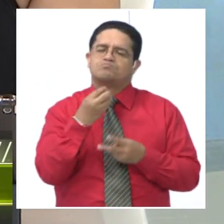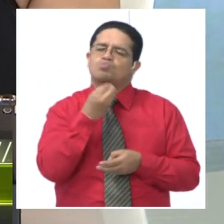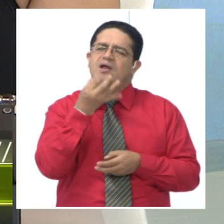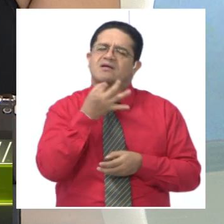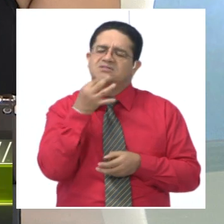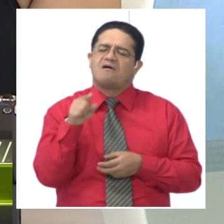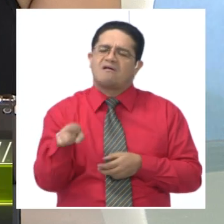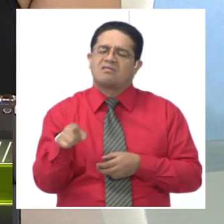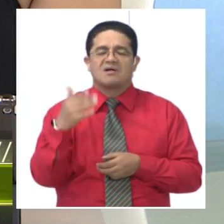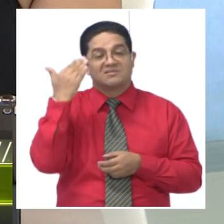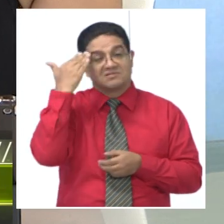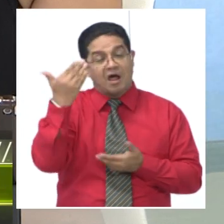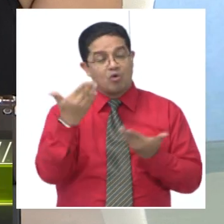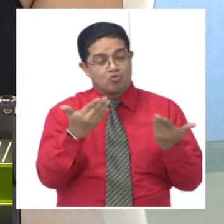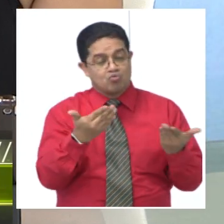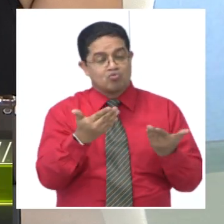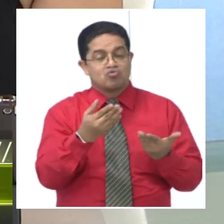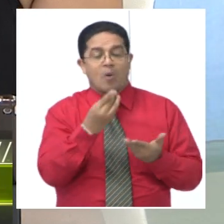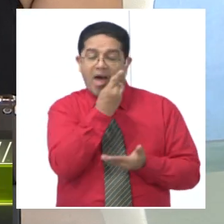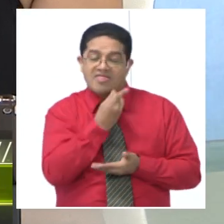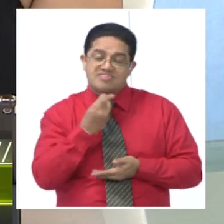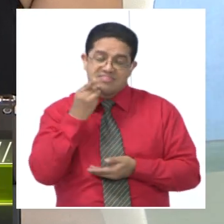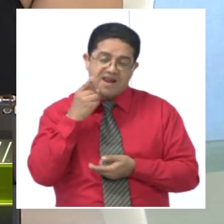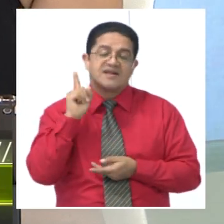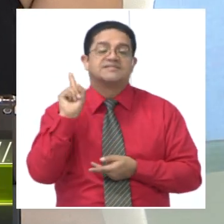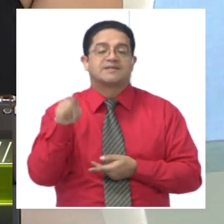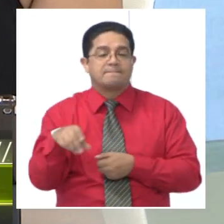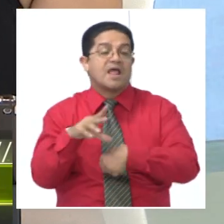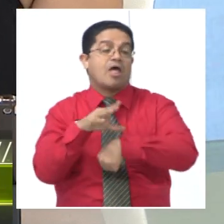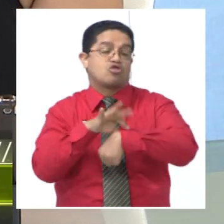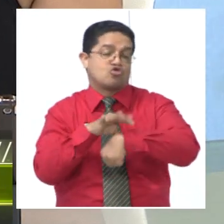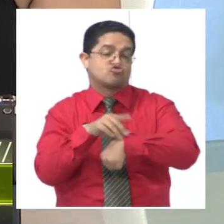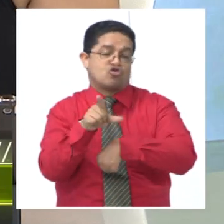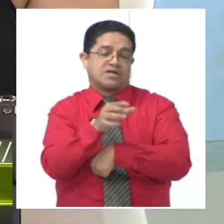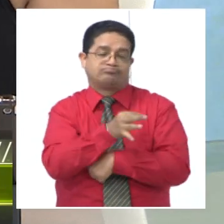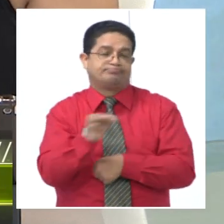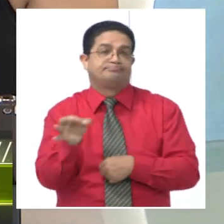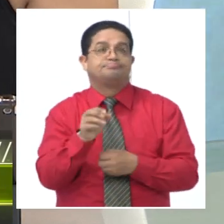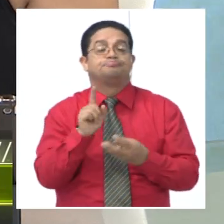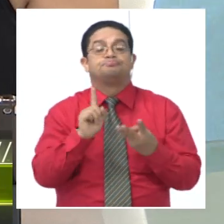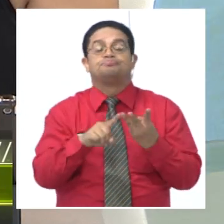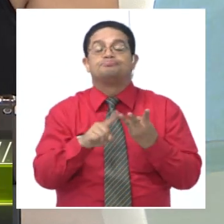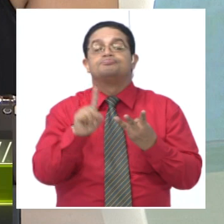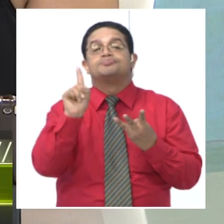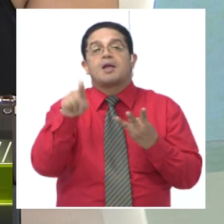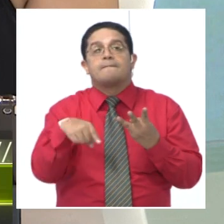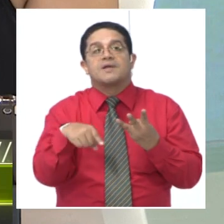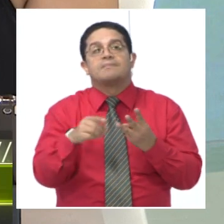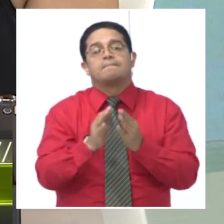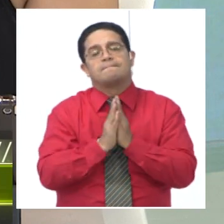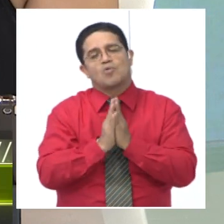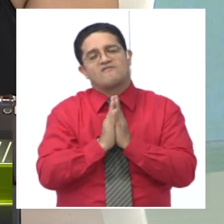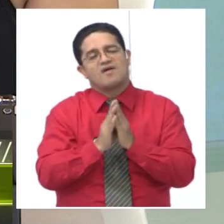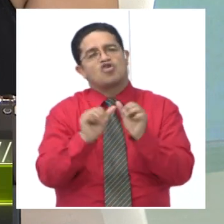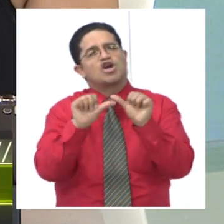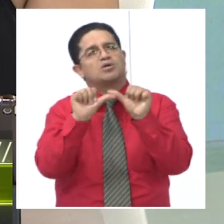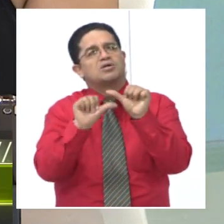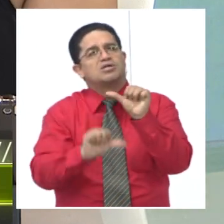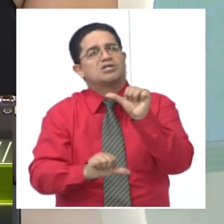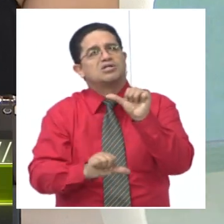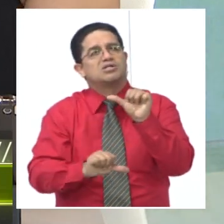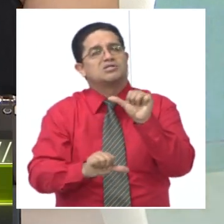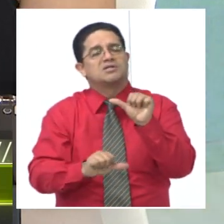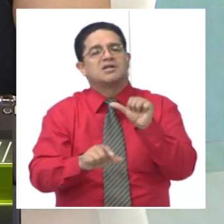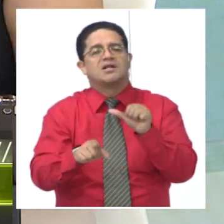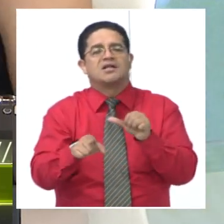a Daniela y para ti, para la doctora, excelente programa. Por acá Nilda Rivas nos dice, por favor hablen de tensado vaginal y